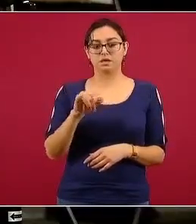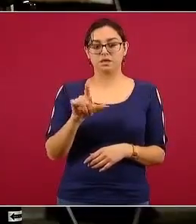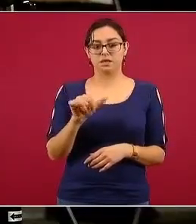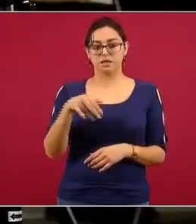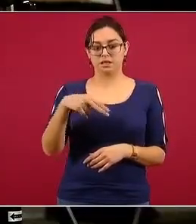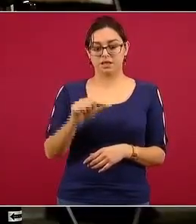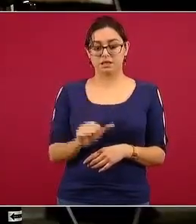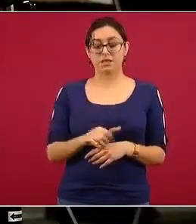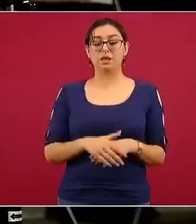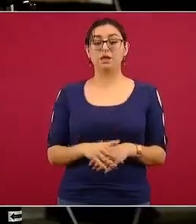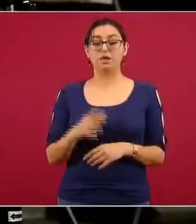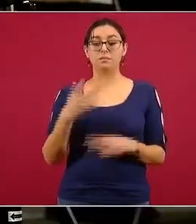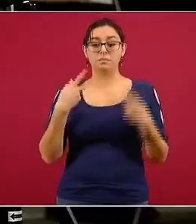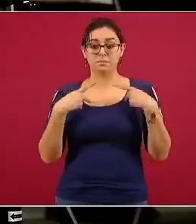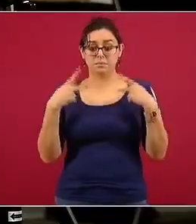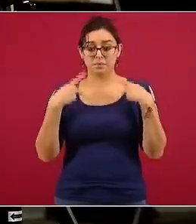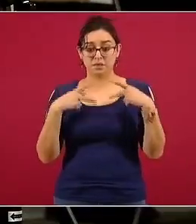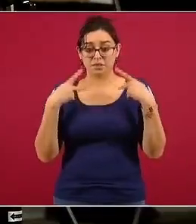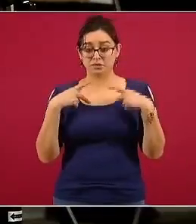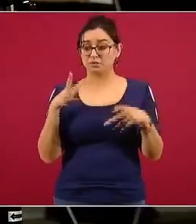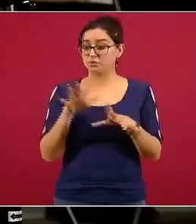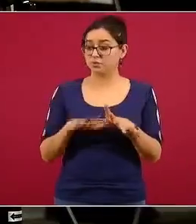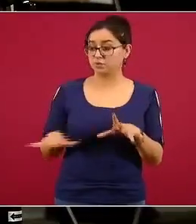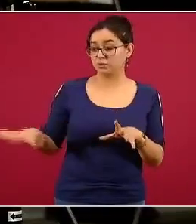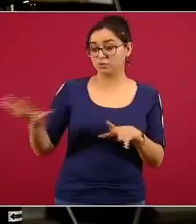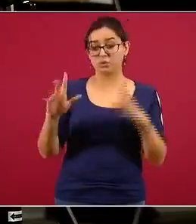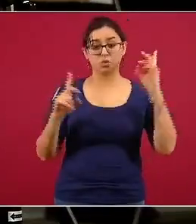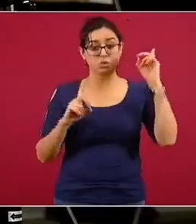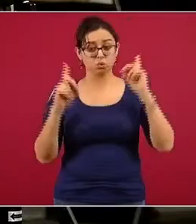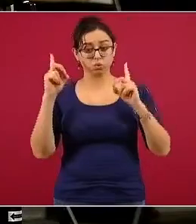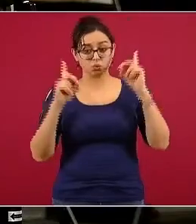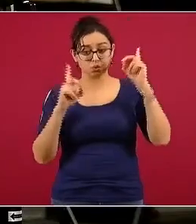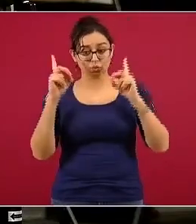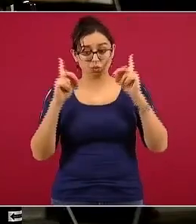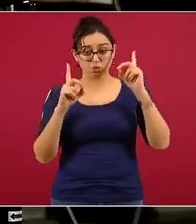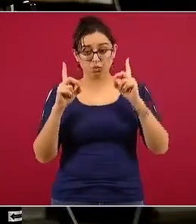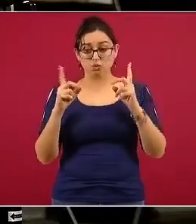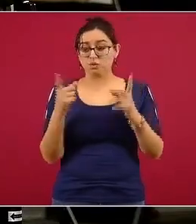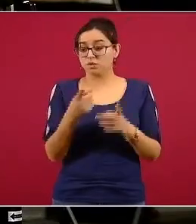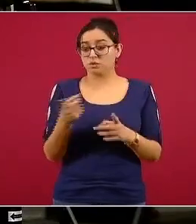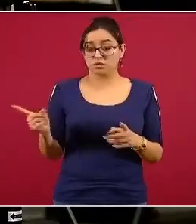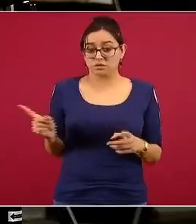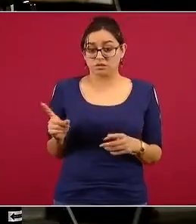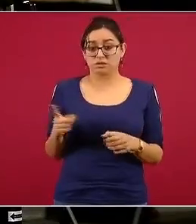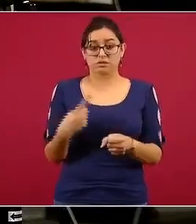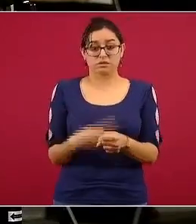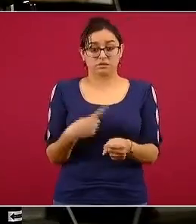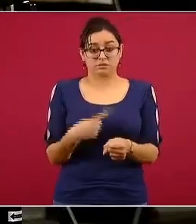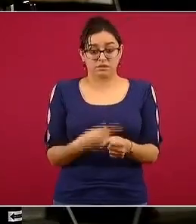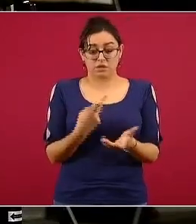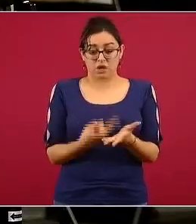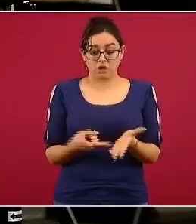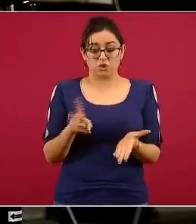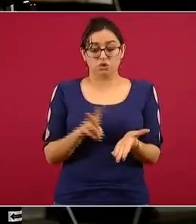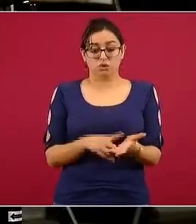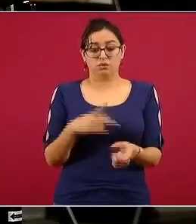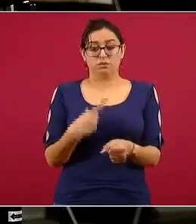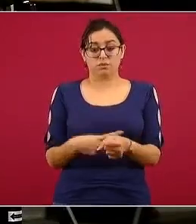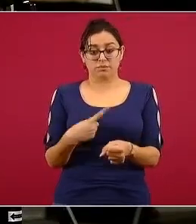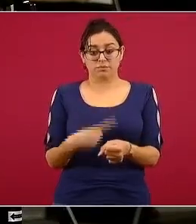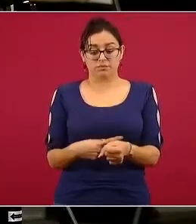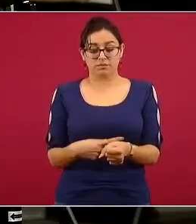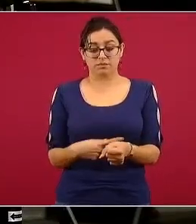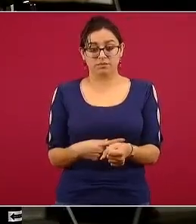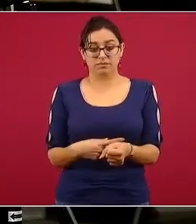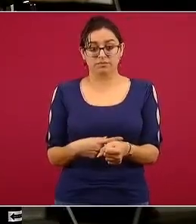inquietud de las personas con comorbilidades o adultos mayores de por qué a ellos los van a